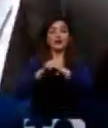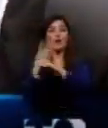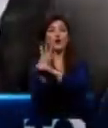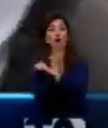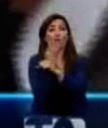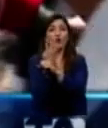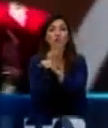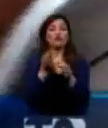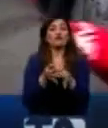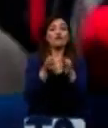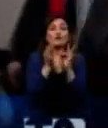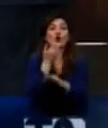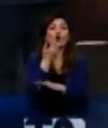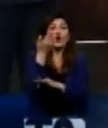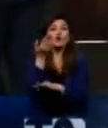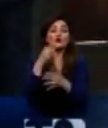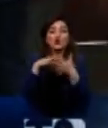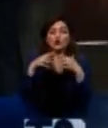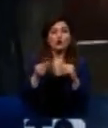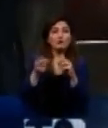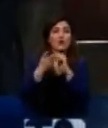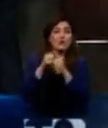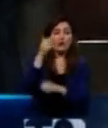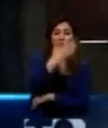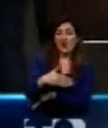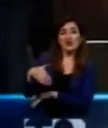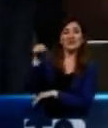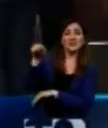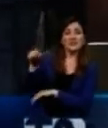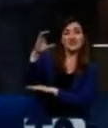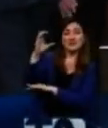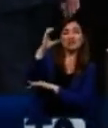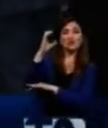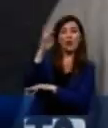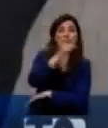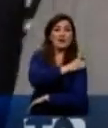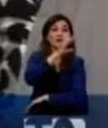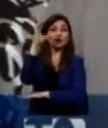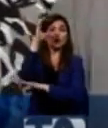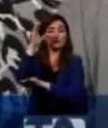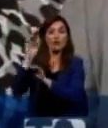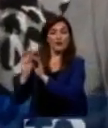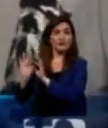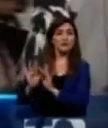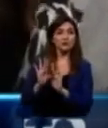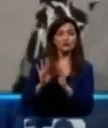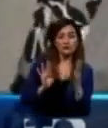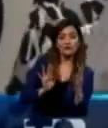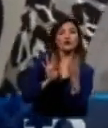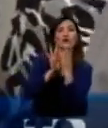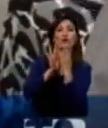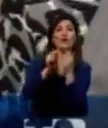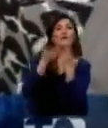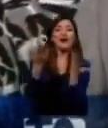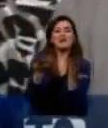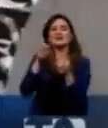del mecanismo 3 más 2, 3 ministerios y 2 cancillerías, llegó la delegación de Colombia al Palacio de Gobierno, donde los recibieron sus pares ecuatorianos a fin